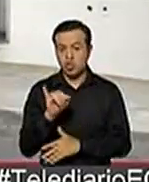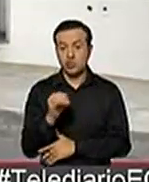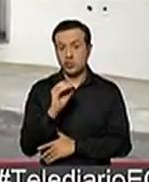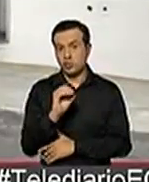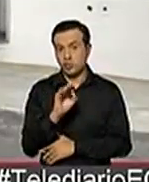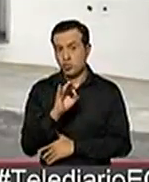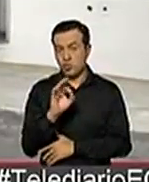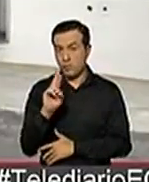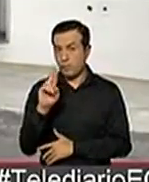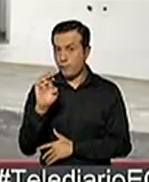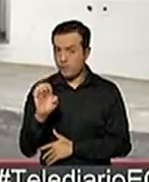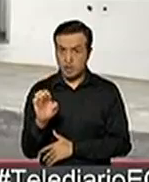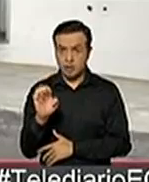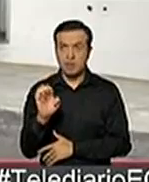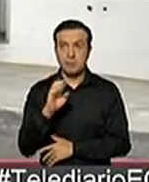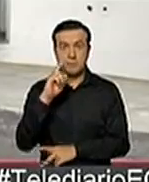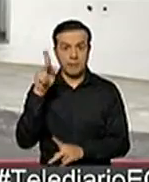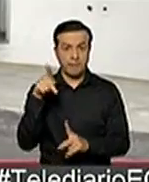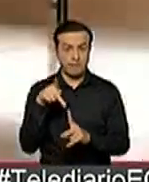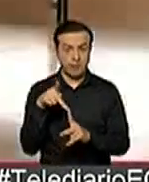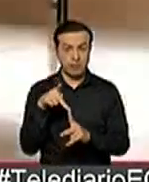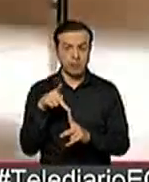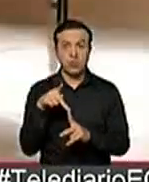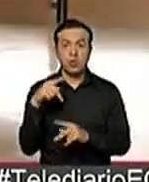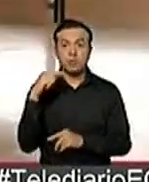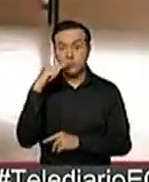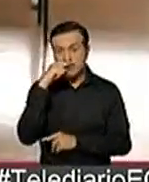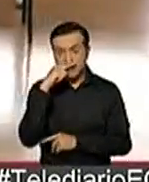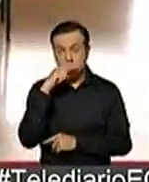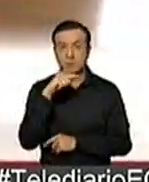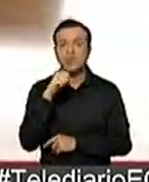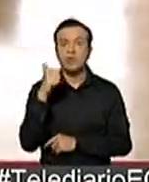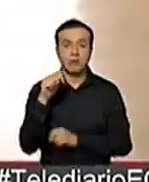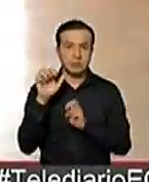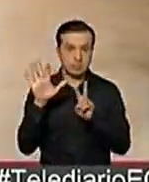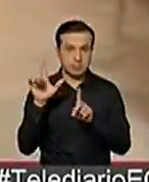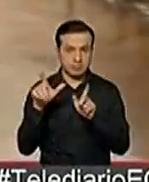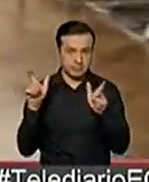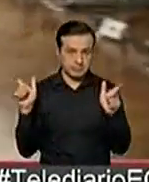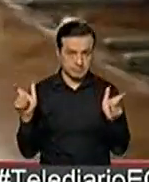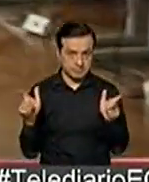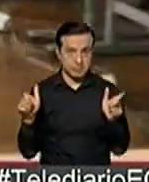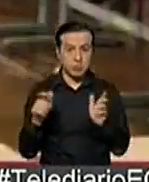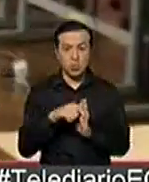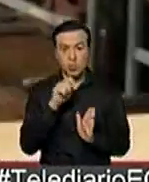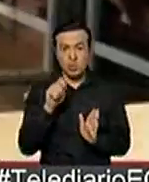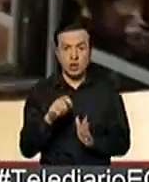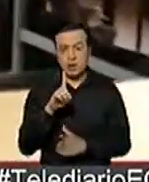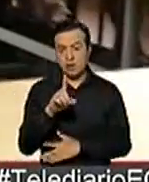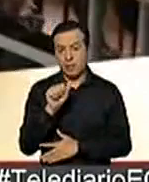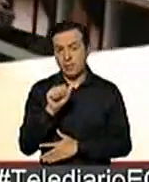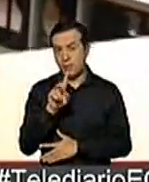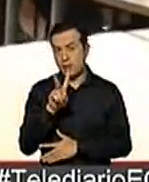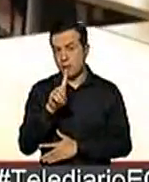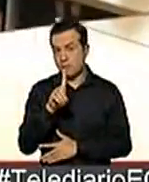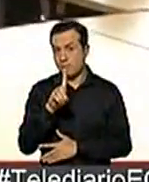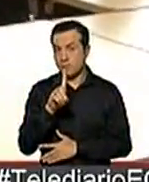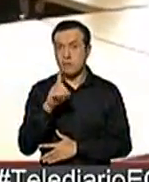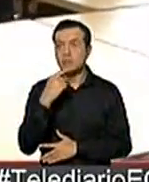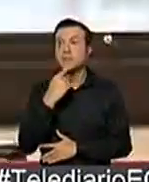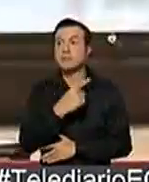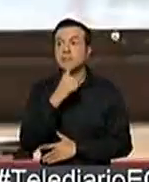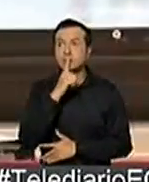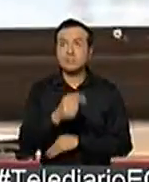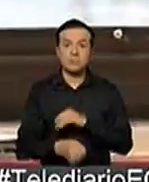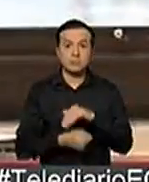Poma, del prefecto de Sucumbíos, Amado Chávez, y otras 7 personas más. El juez David Hacho decidió declararla